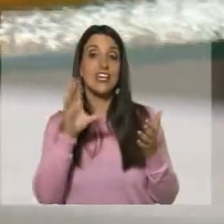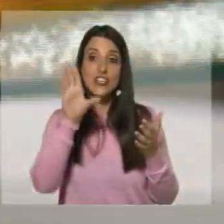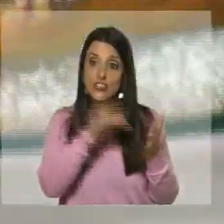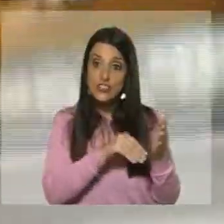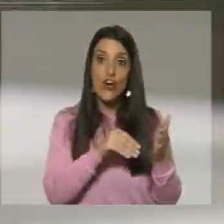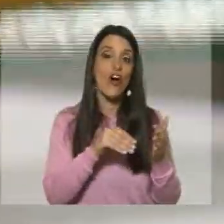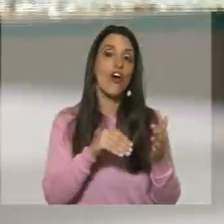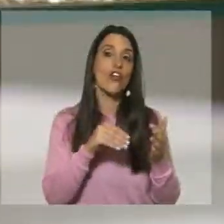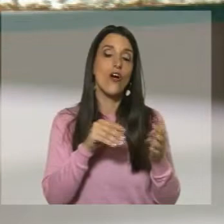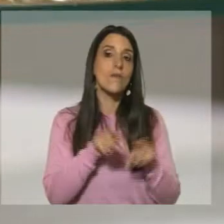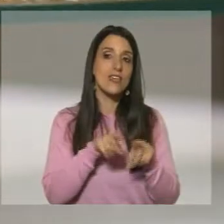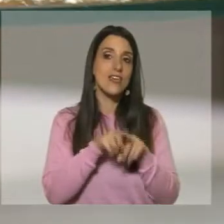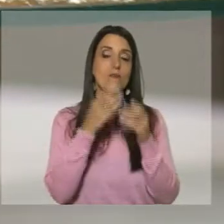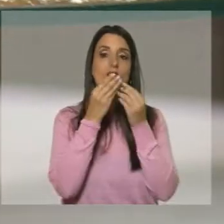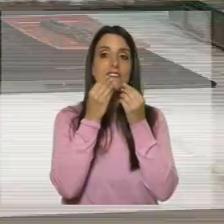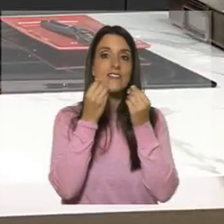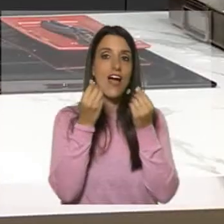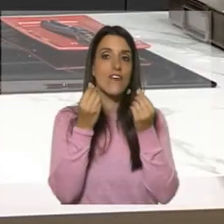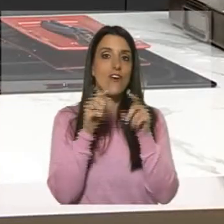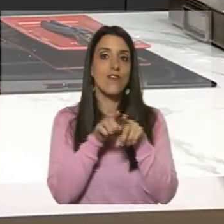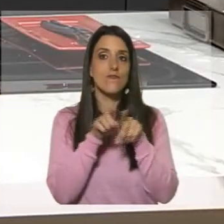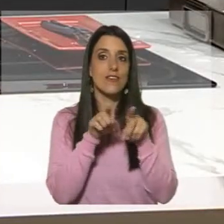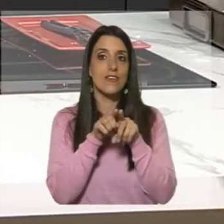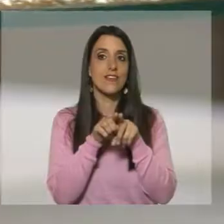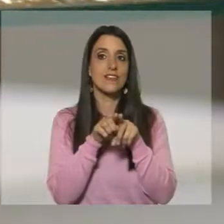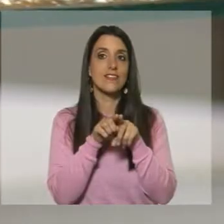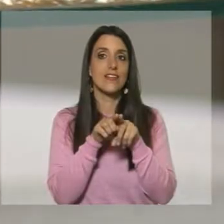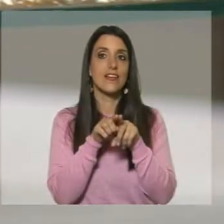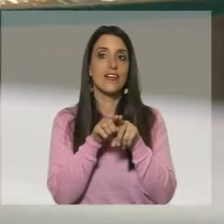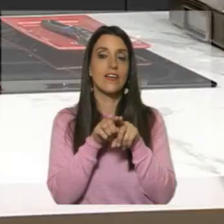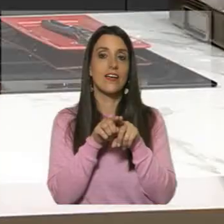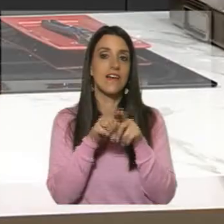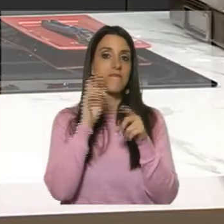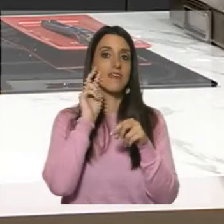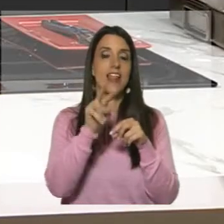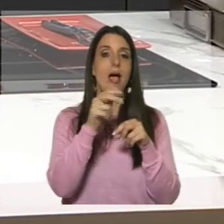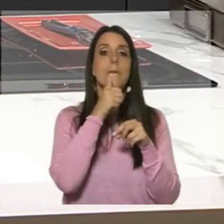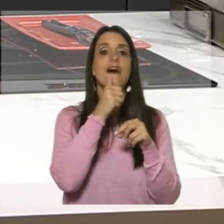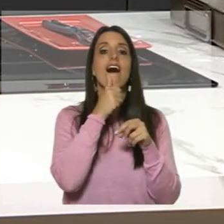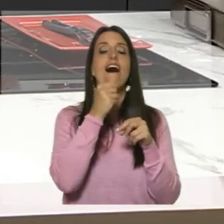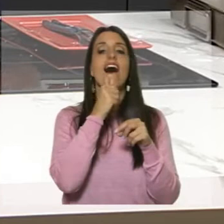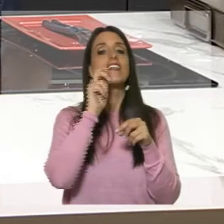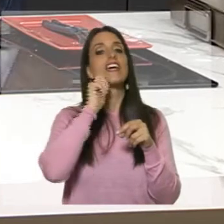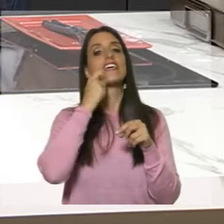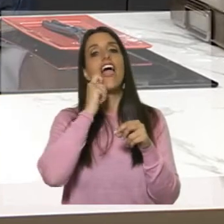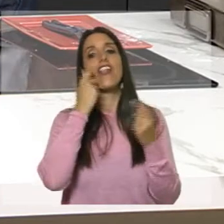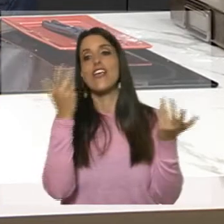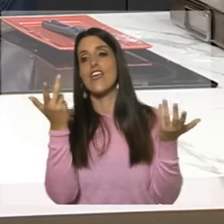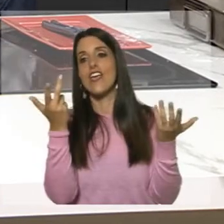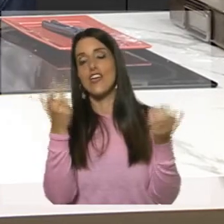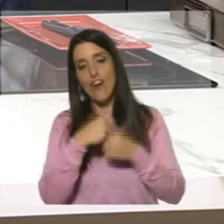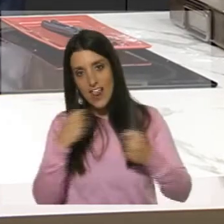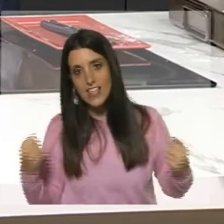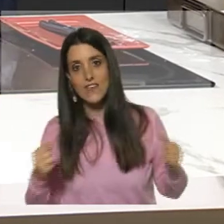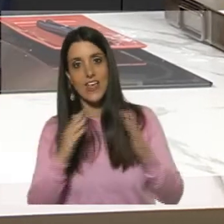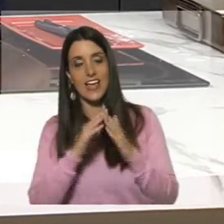tener todo ese saborcito. Claro. Ay, mirá, mirá. Ahí está, Seba, el mate. ¡Qué rico! Anímense muy bien, a hacerlo mire. En